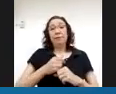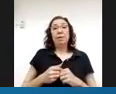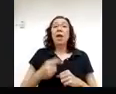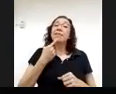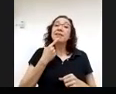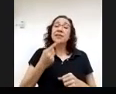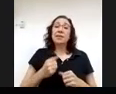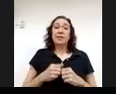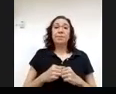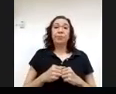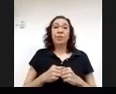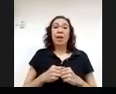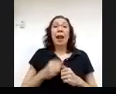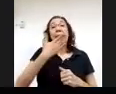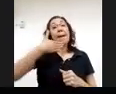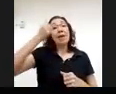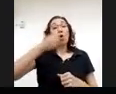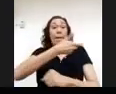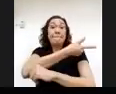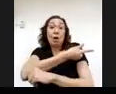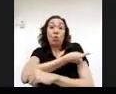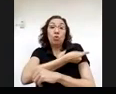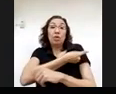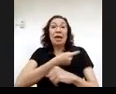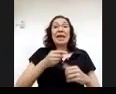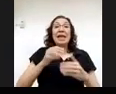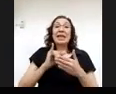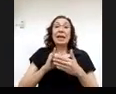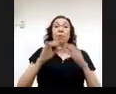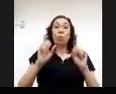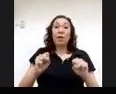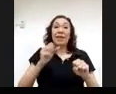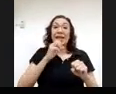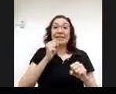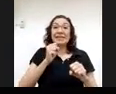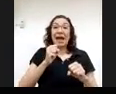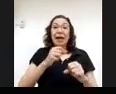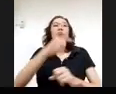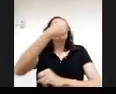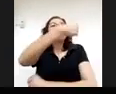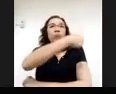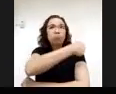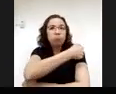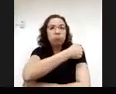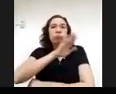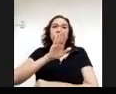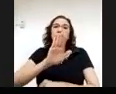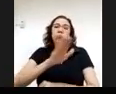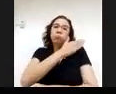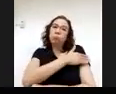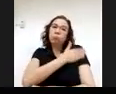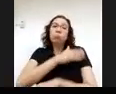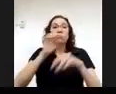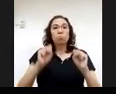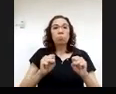Mencionarles que la mejor vacuna es la que puede estar en tu brazo y la que lo puede hacer